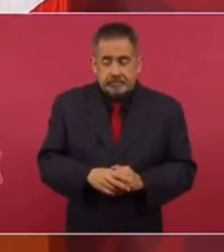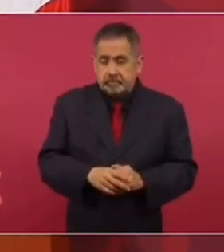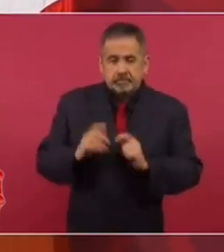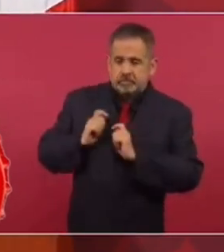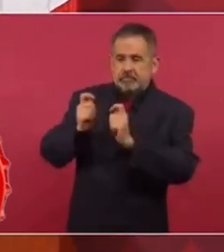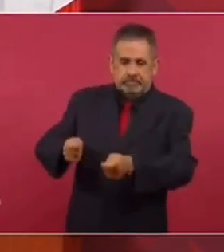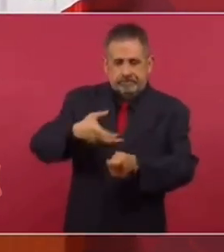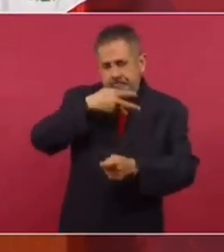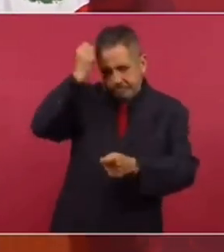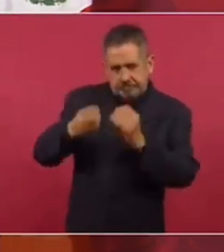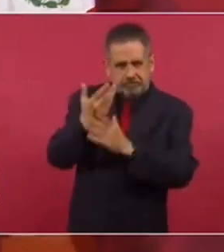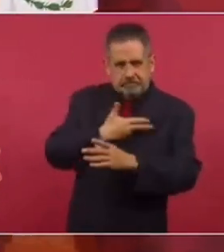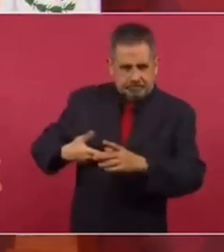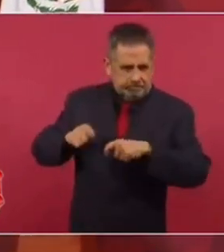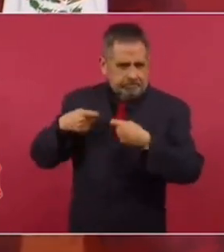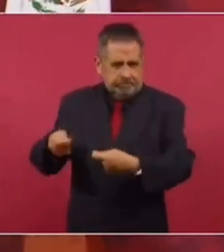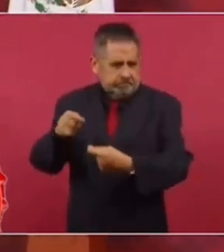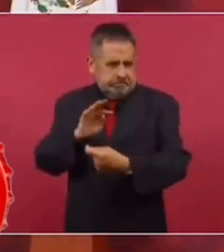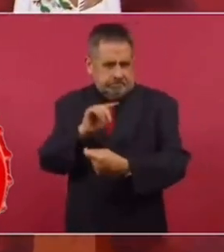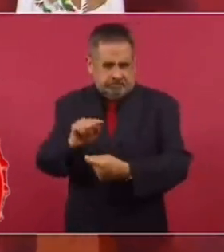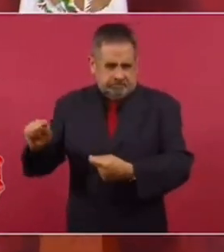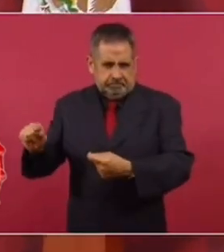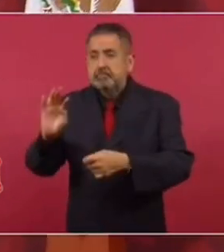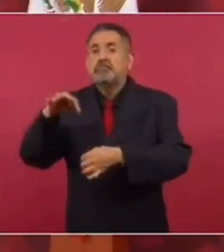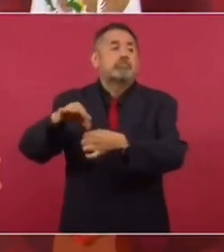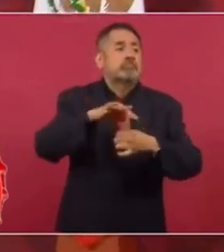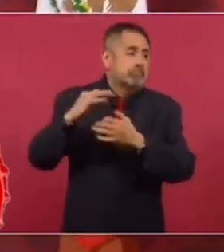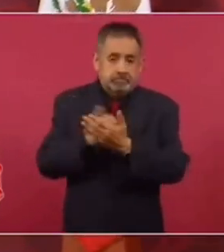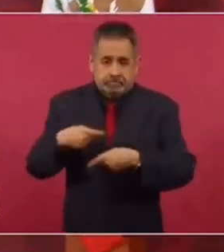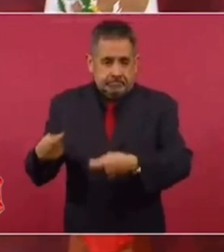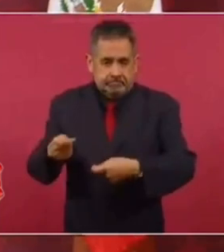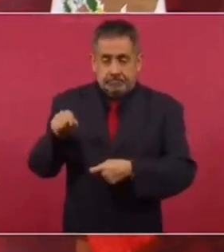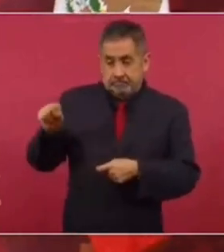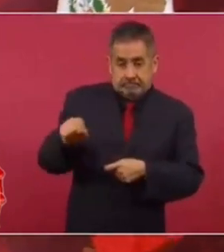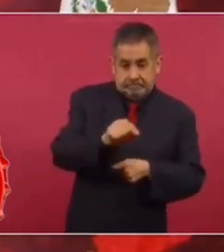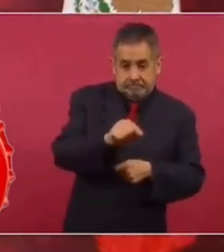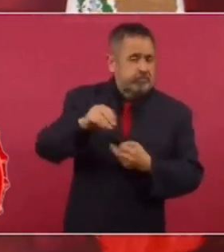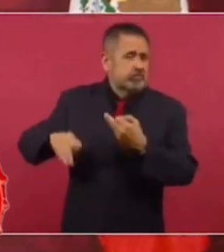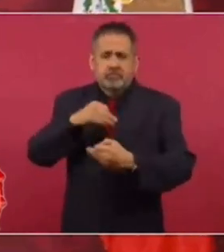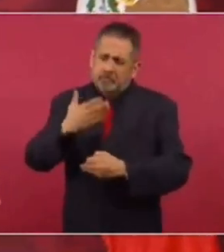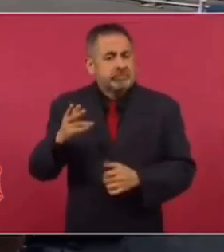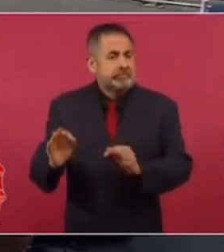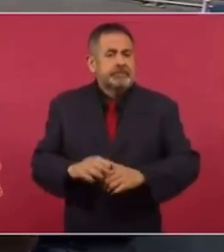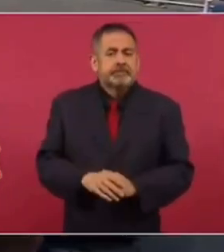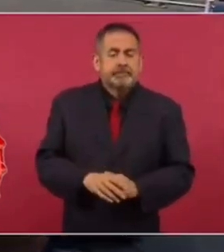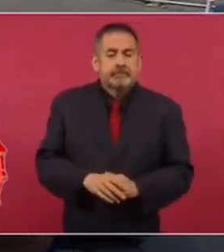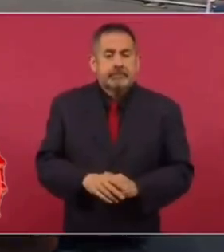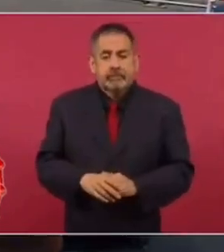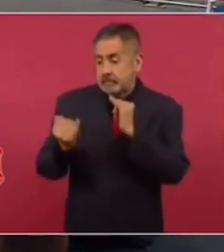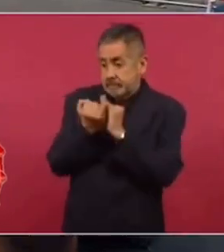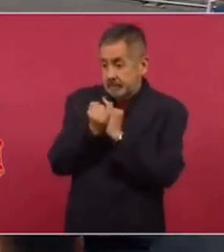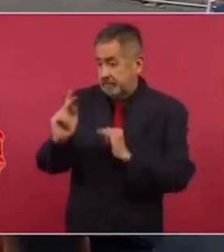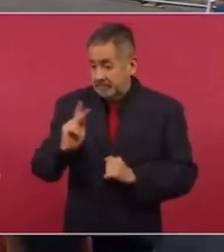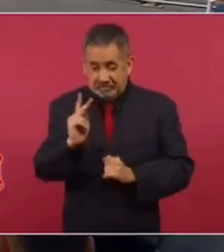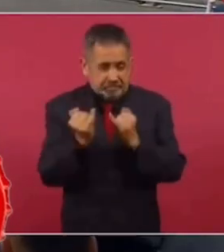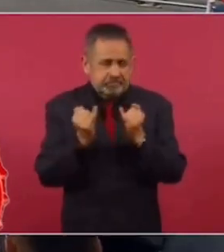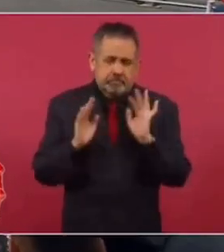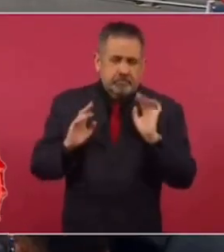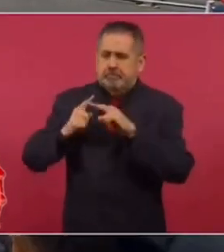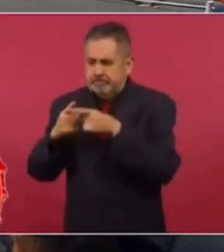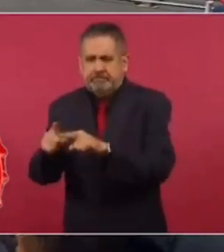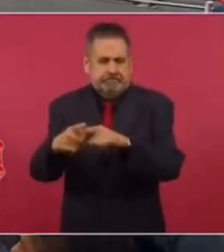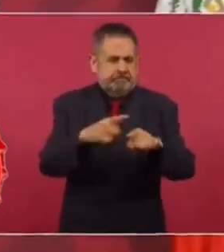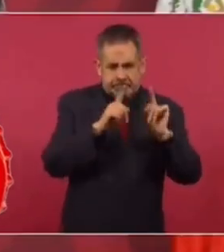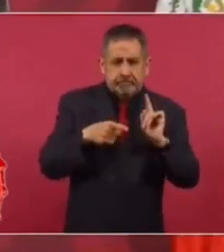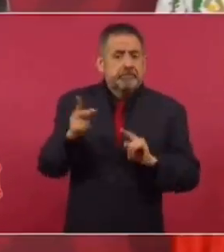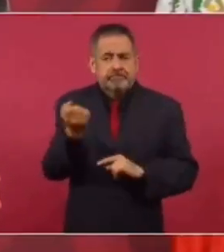relevarme, sustituirme de manera democrática, todos son muy buenos. No somos iguales, porque los seres humanos